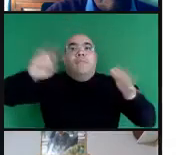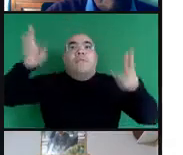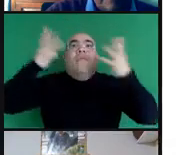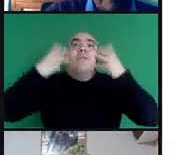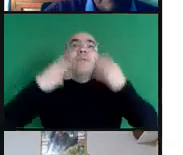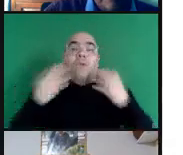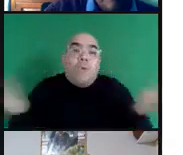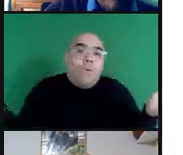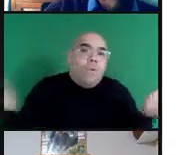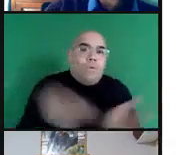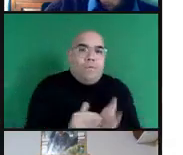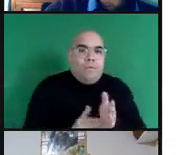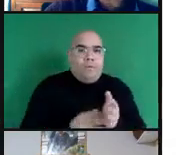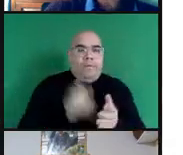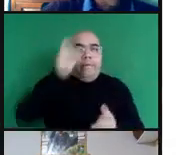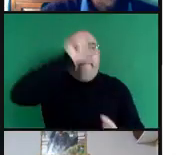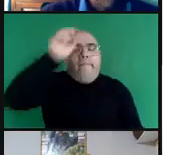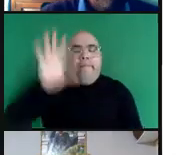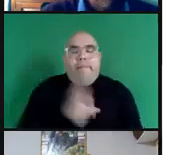estado.